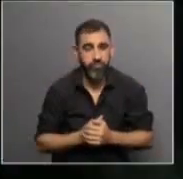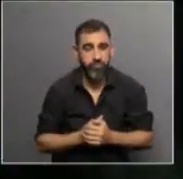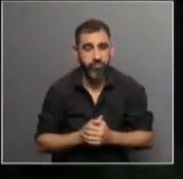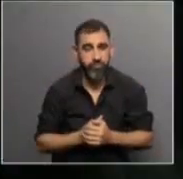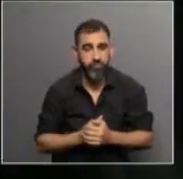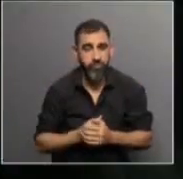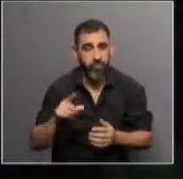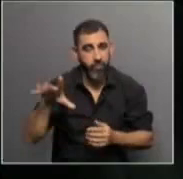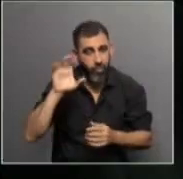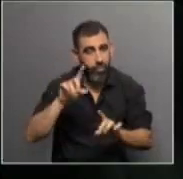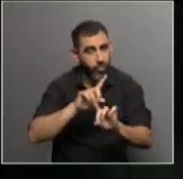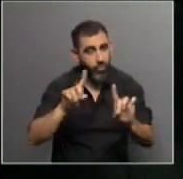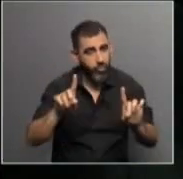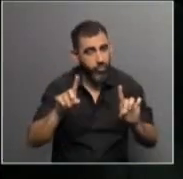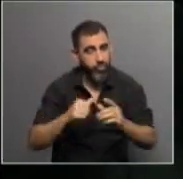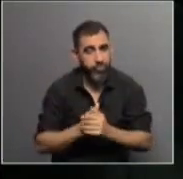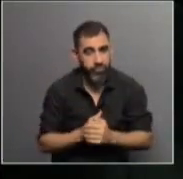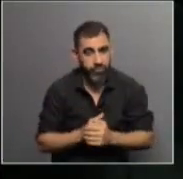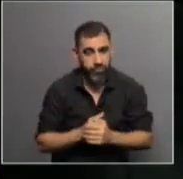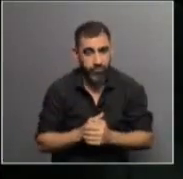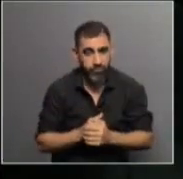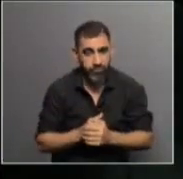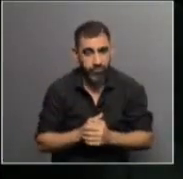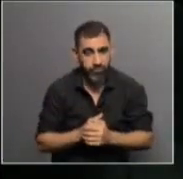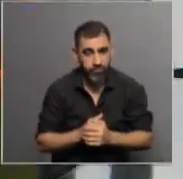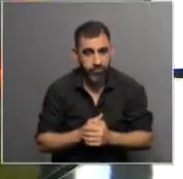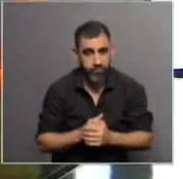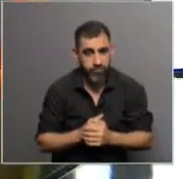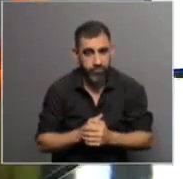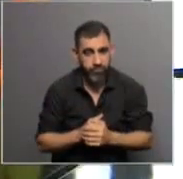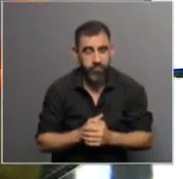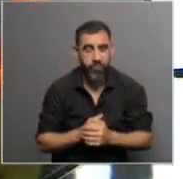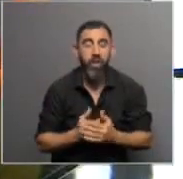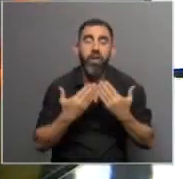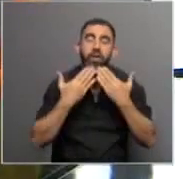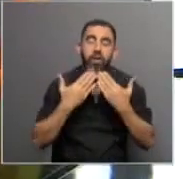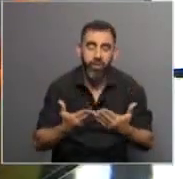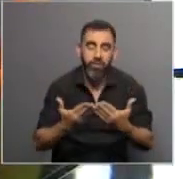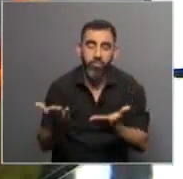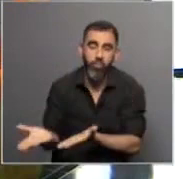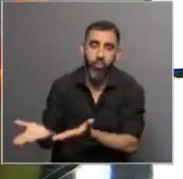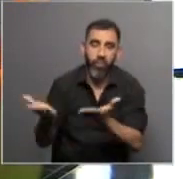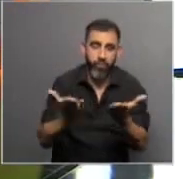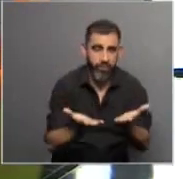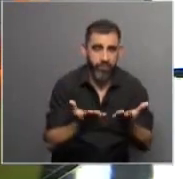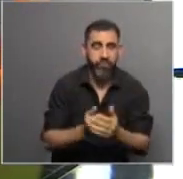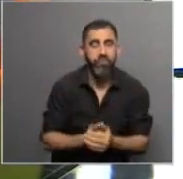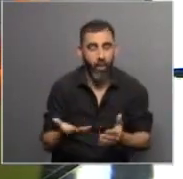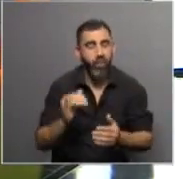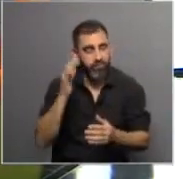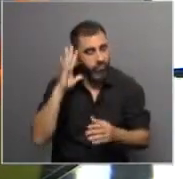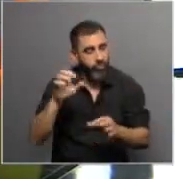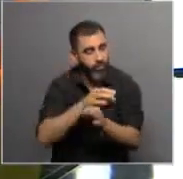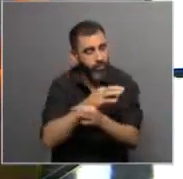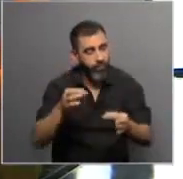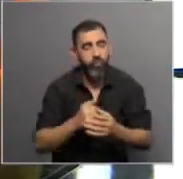No te estamos oyendo bien, a ver, tenemos... Gracias por recibirme. ¿Me oyen? Ahora sí, perfectamente,